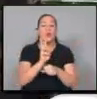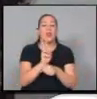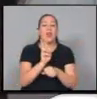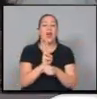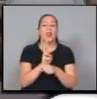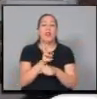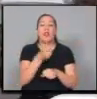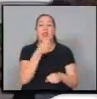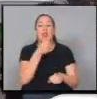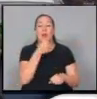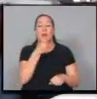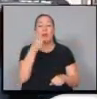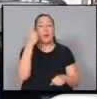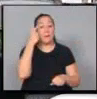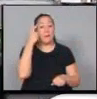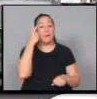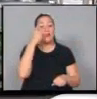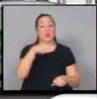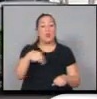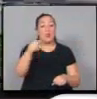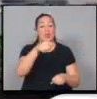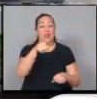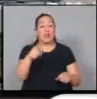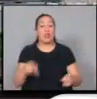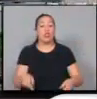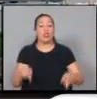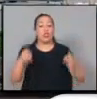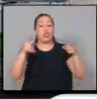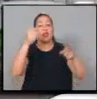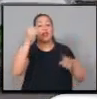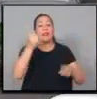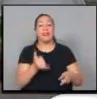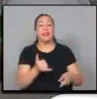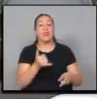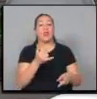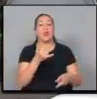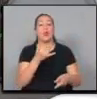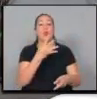del agua. Piensen ustedes que en esa torre tienen unos